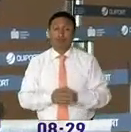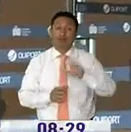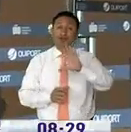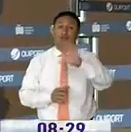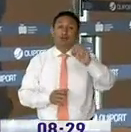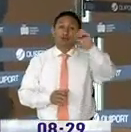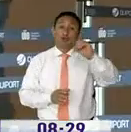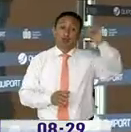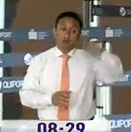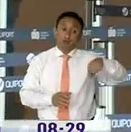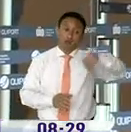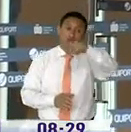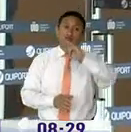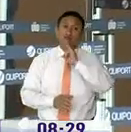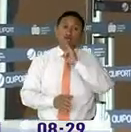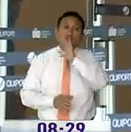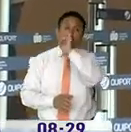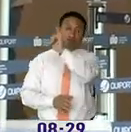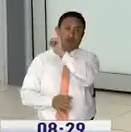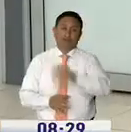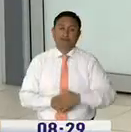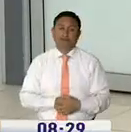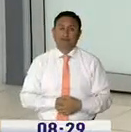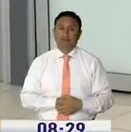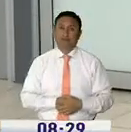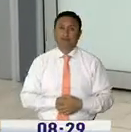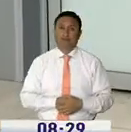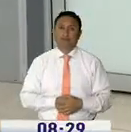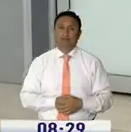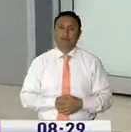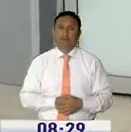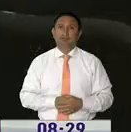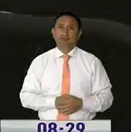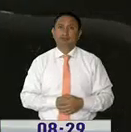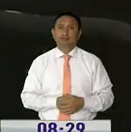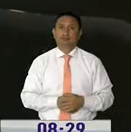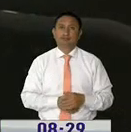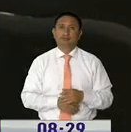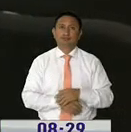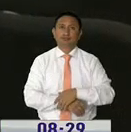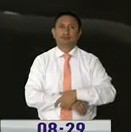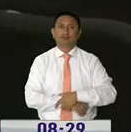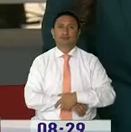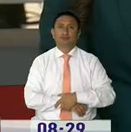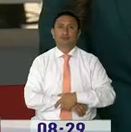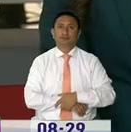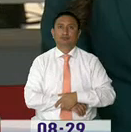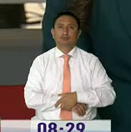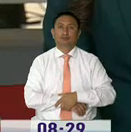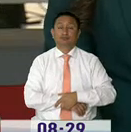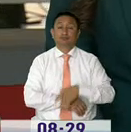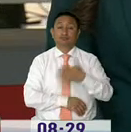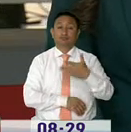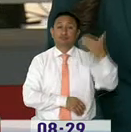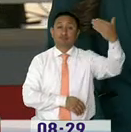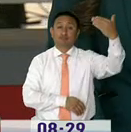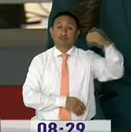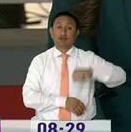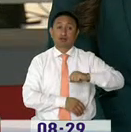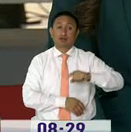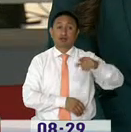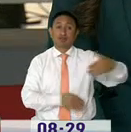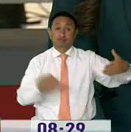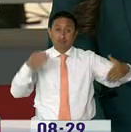se concentra en Estados Unidos. Informó Priscila Cadena. Alcaldes cerraron